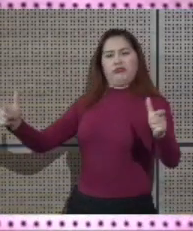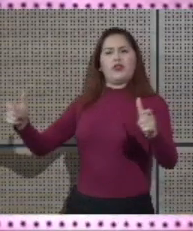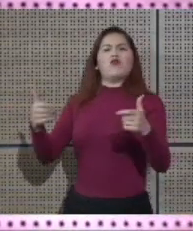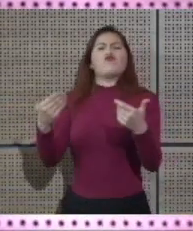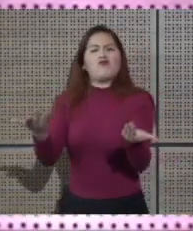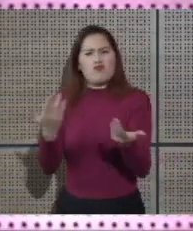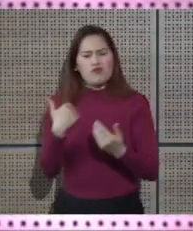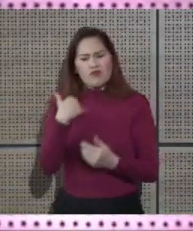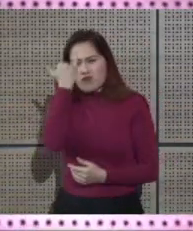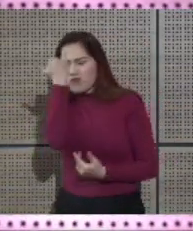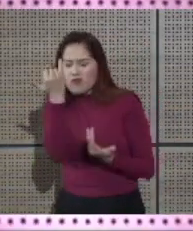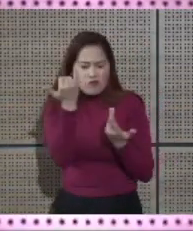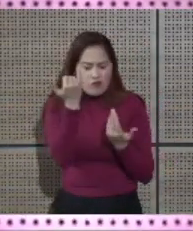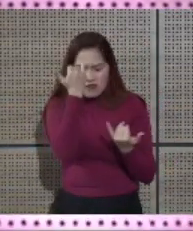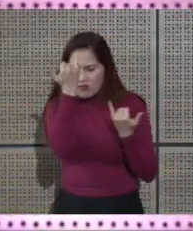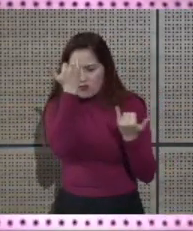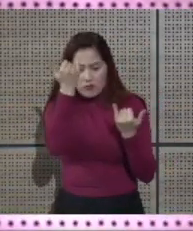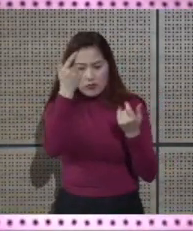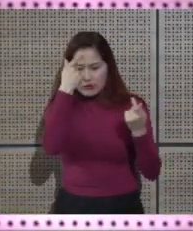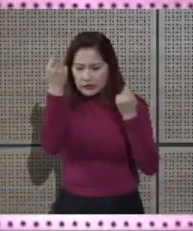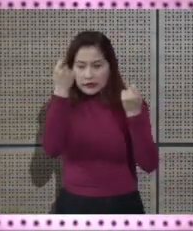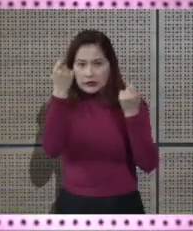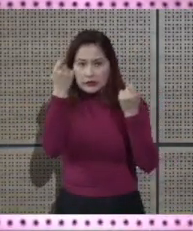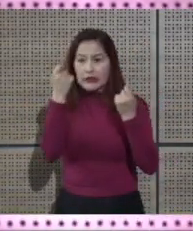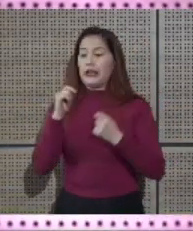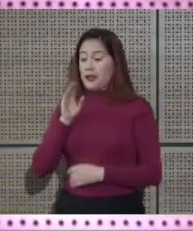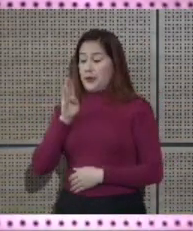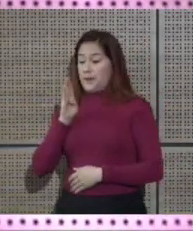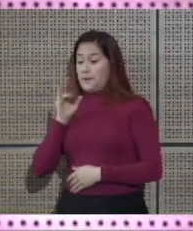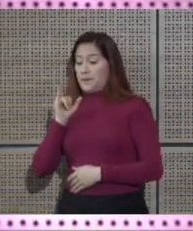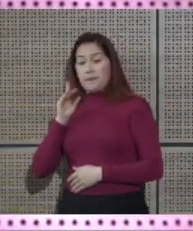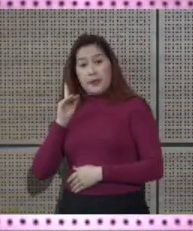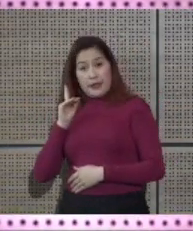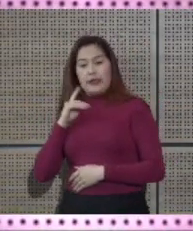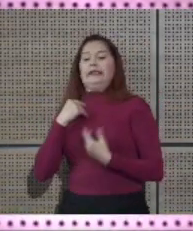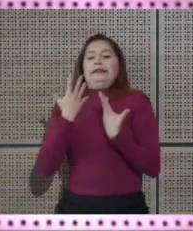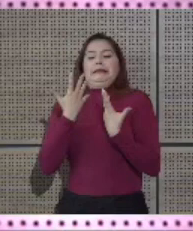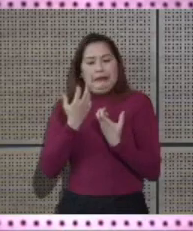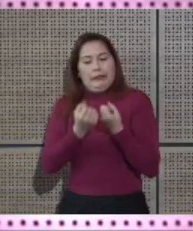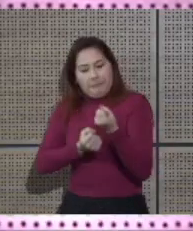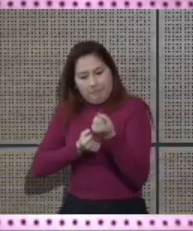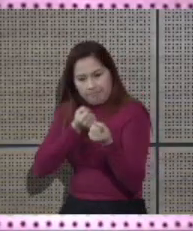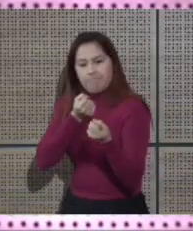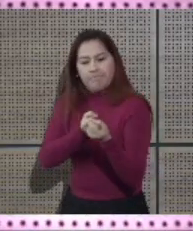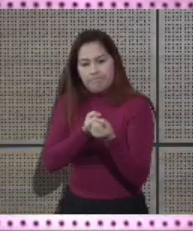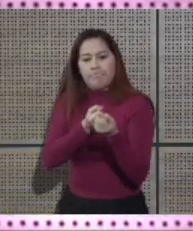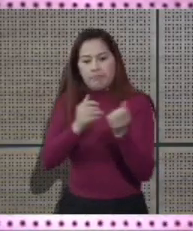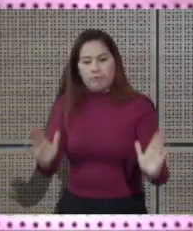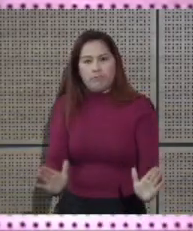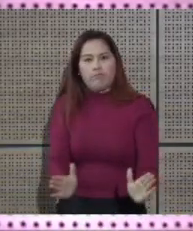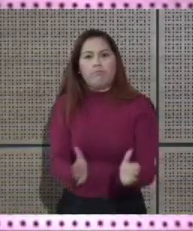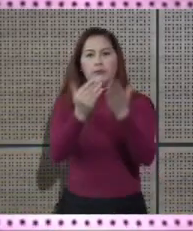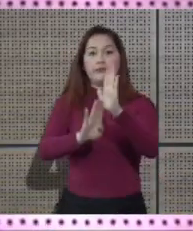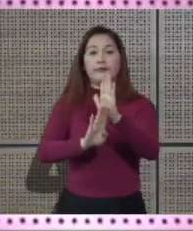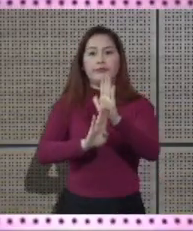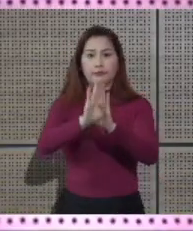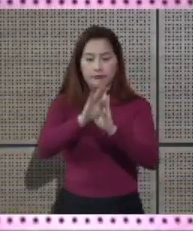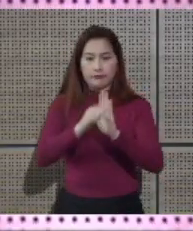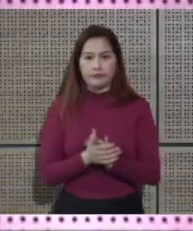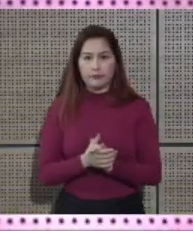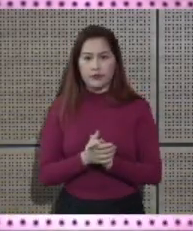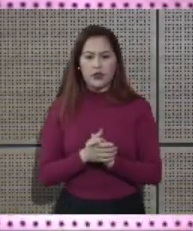es muy grande, tiene muchos elementos, pero hay un vector central de crecimiento que nosotros estamos proponiendo, que